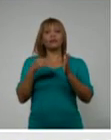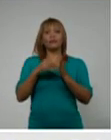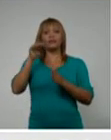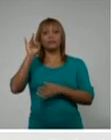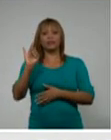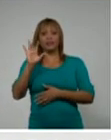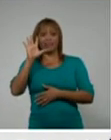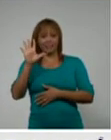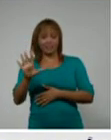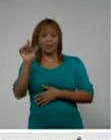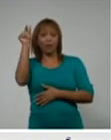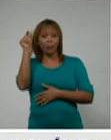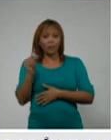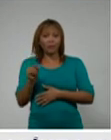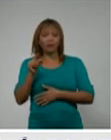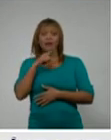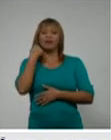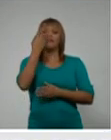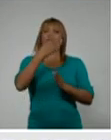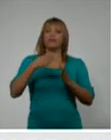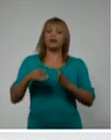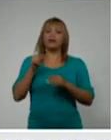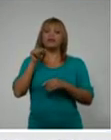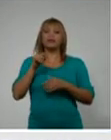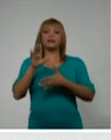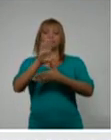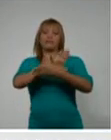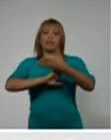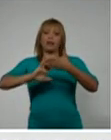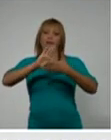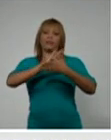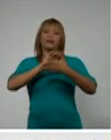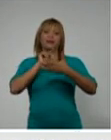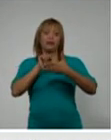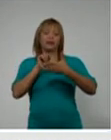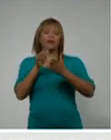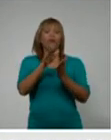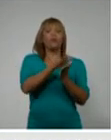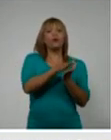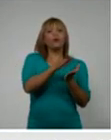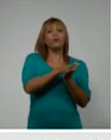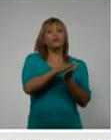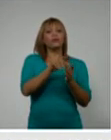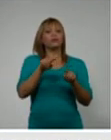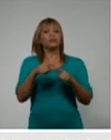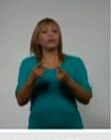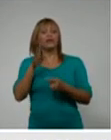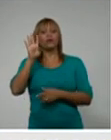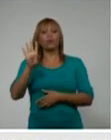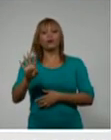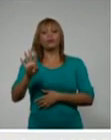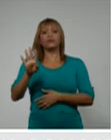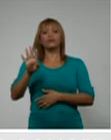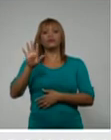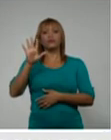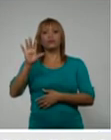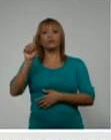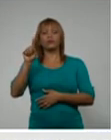4.075 fallecen en nuestra región. Eso da un acumulado de